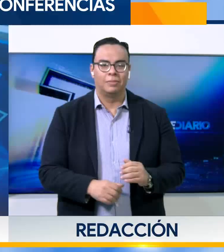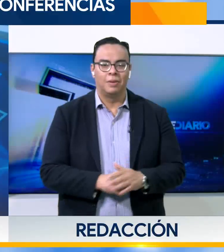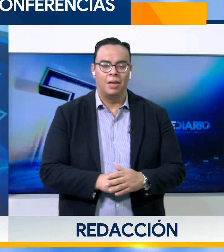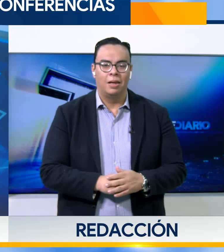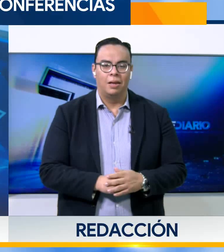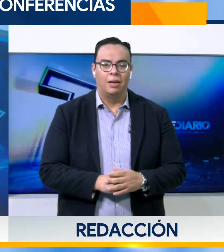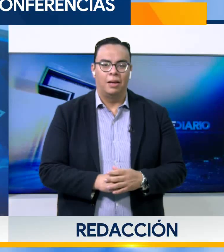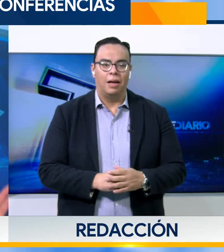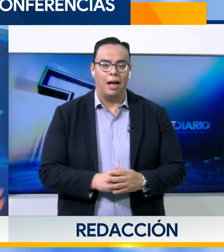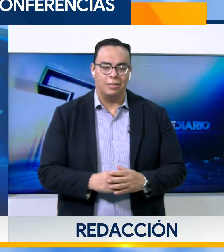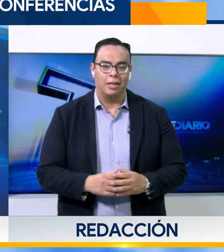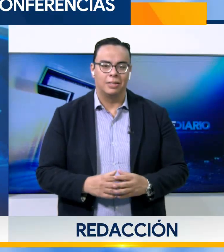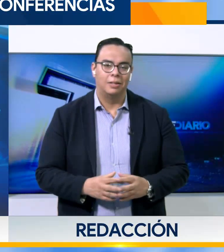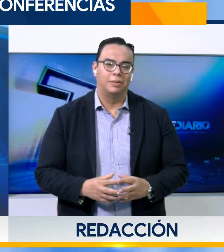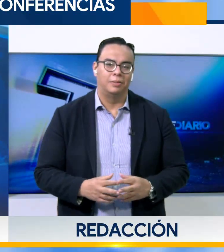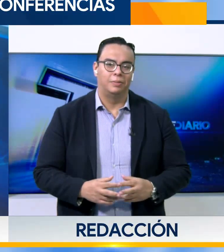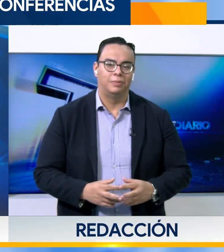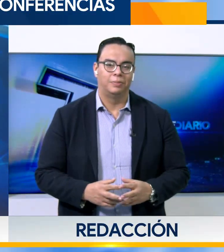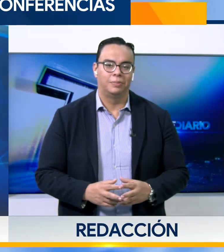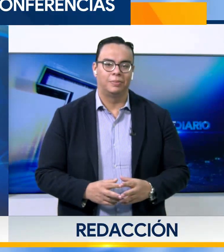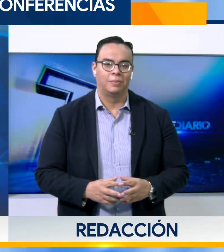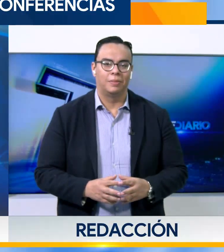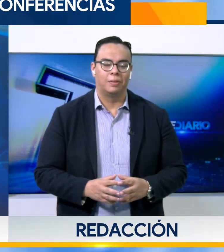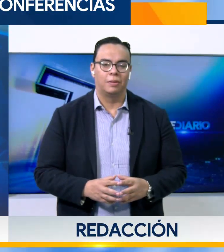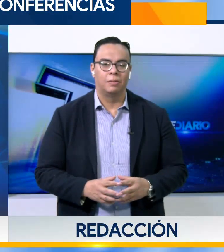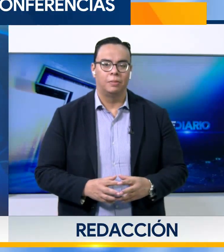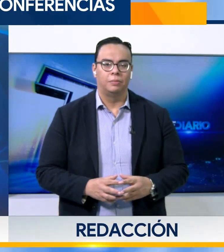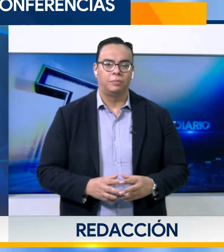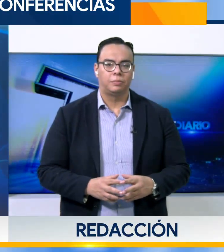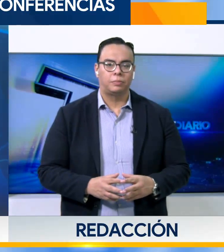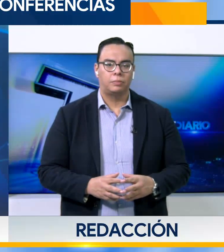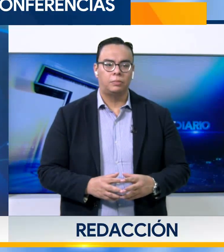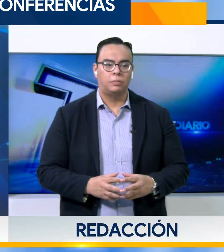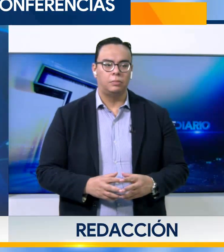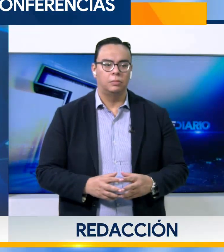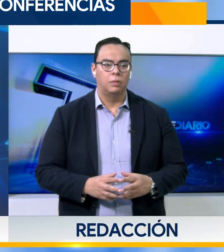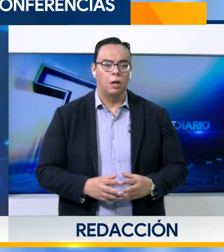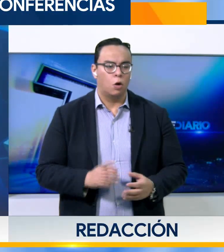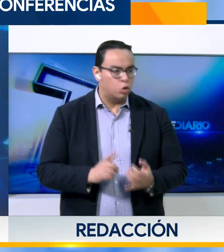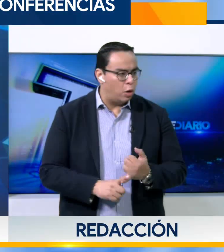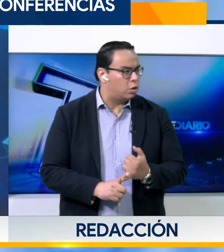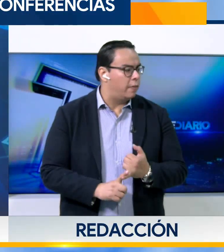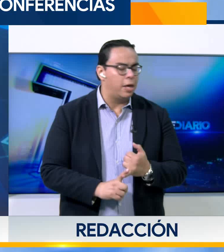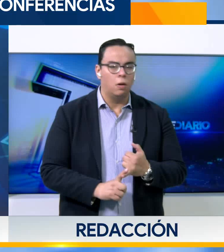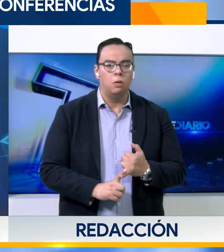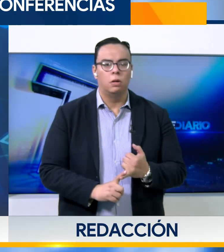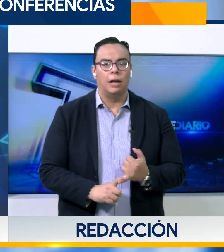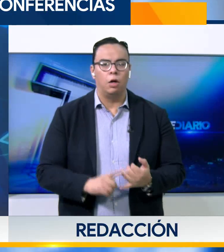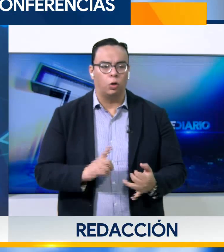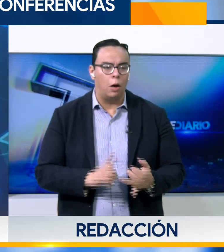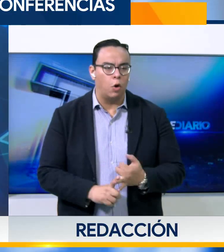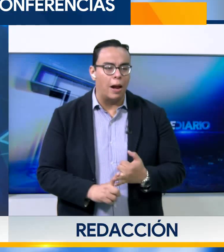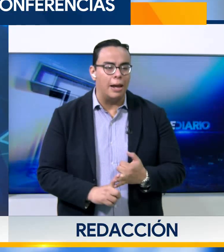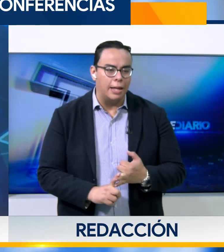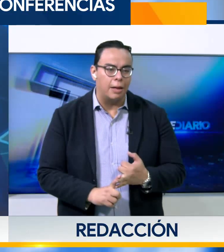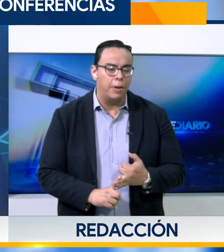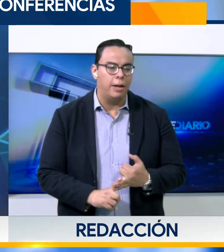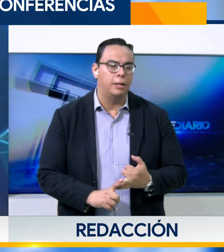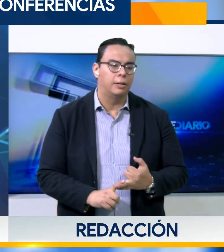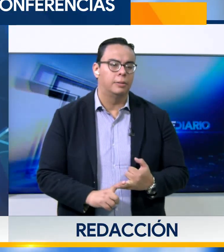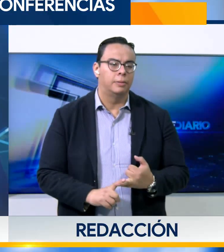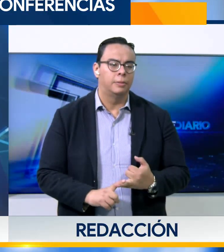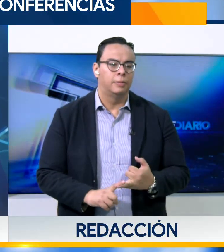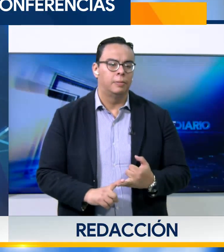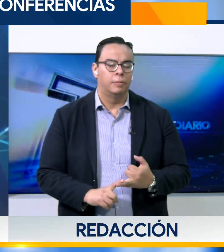vámonos, adiós. Así lo vemos con Amalia Becerra y con la otra doctora... Consuelo Treviño. Consuelo, la doctora Aurora Lee